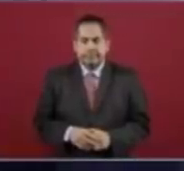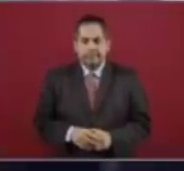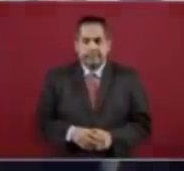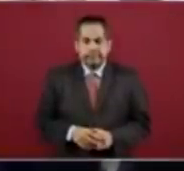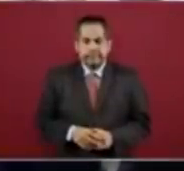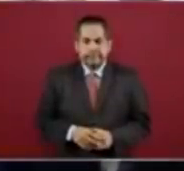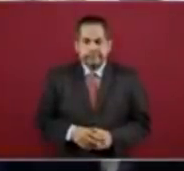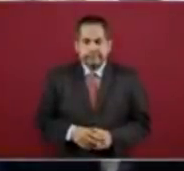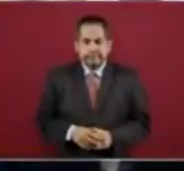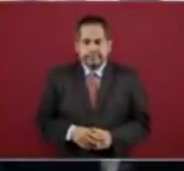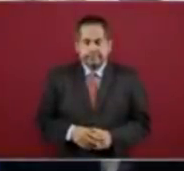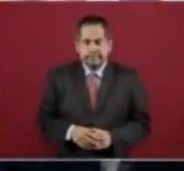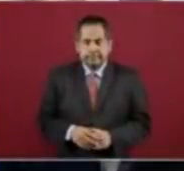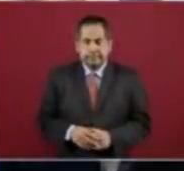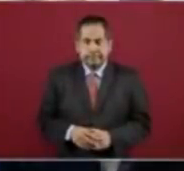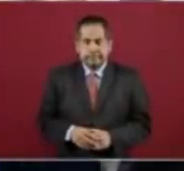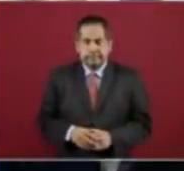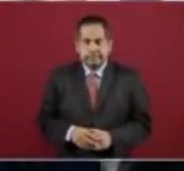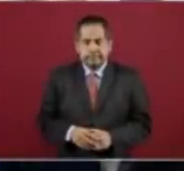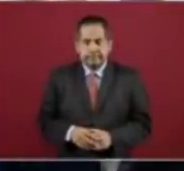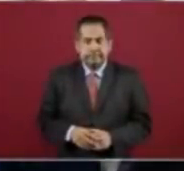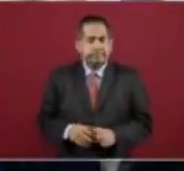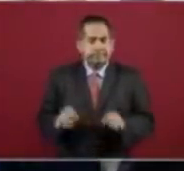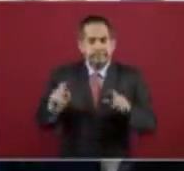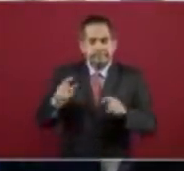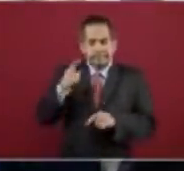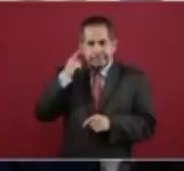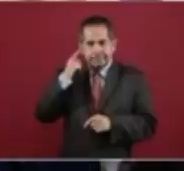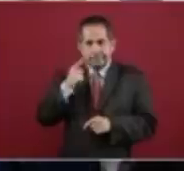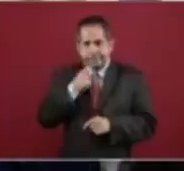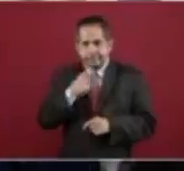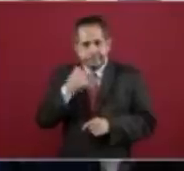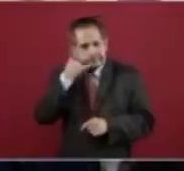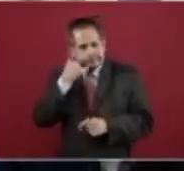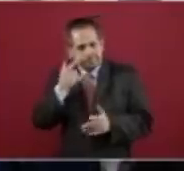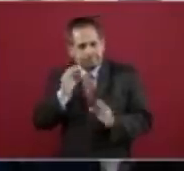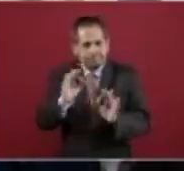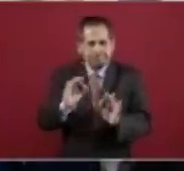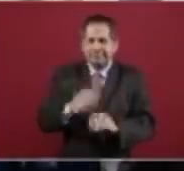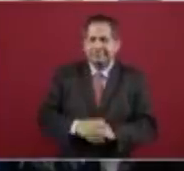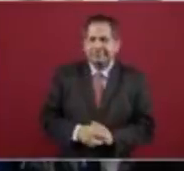¿Más fácil con esto? Bueno. ¿Quién habla?